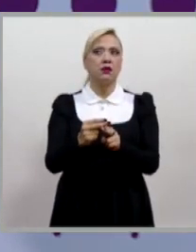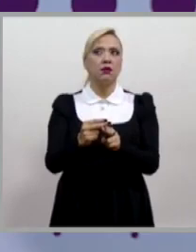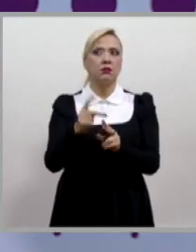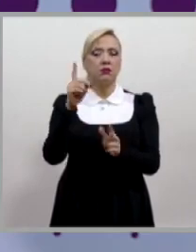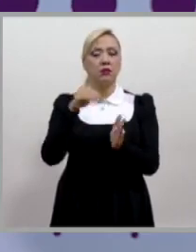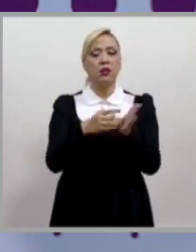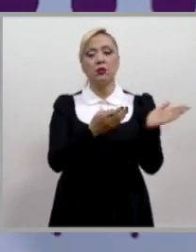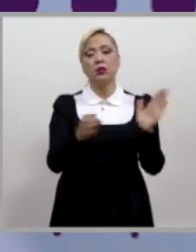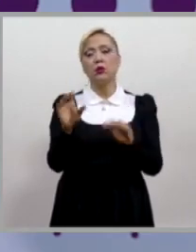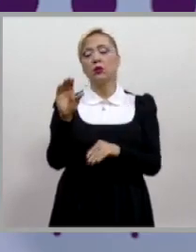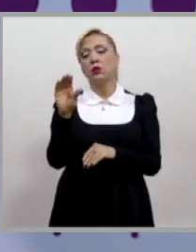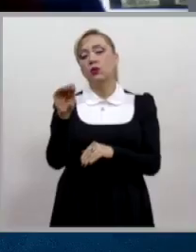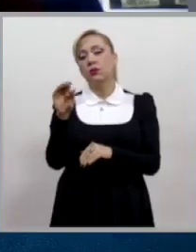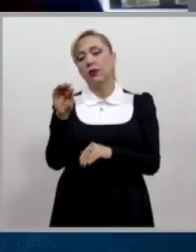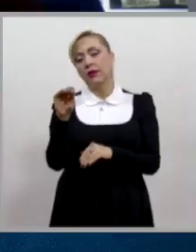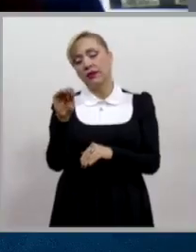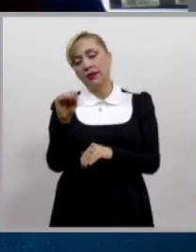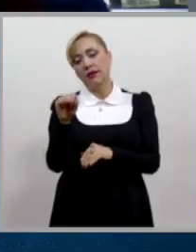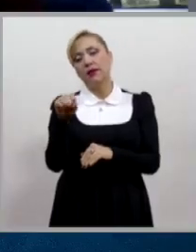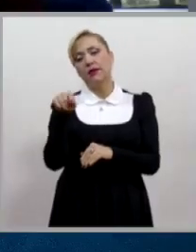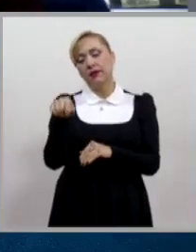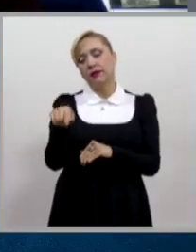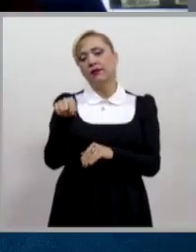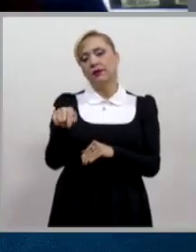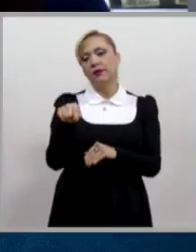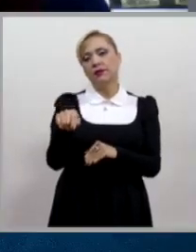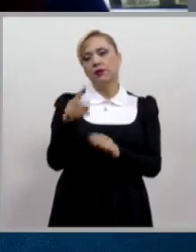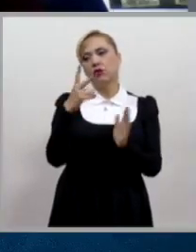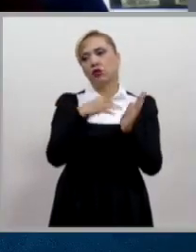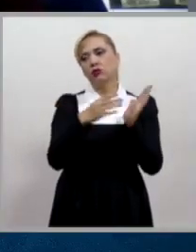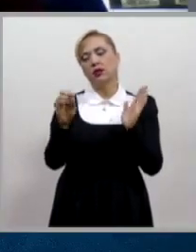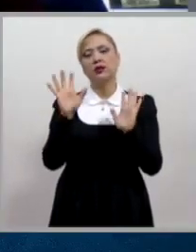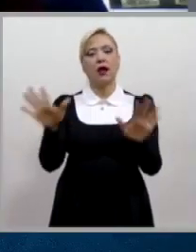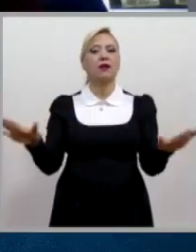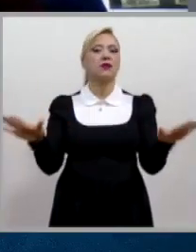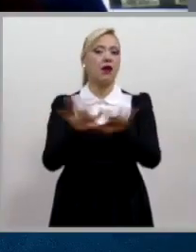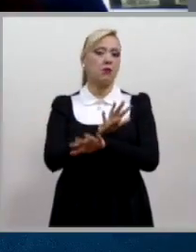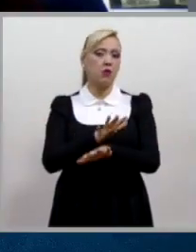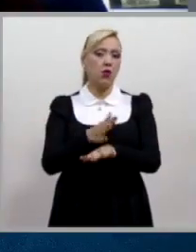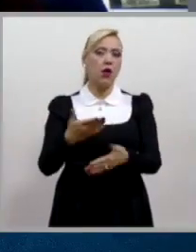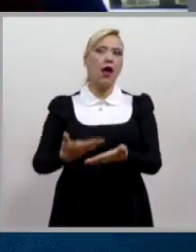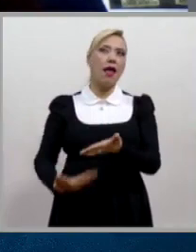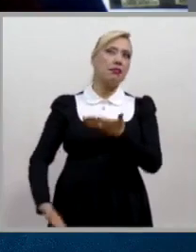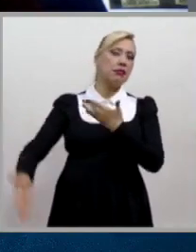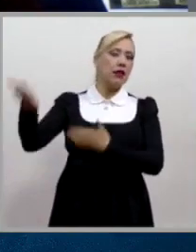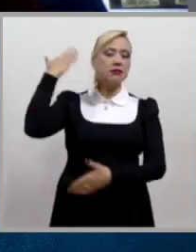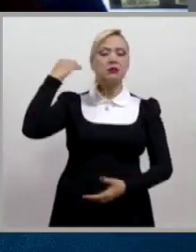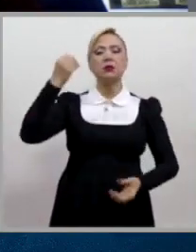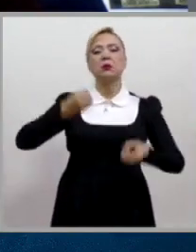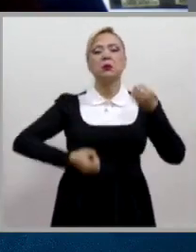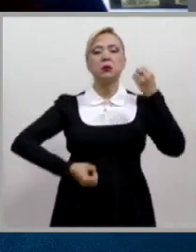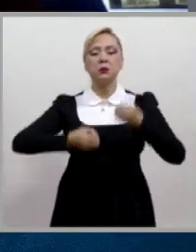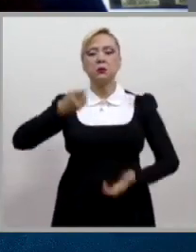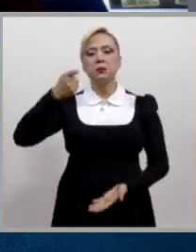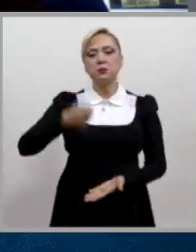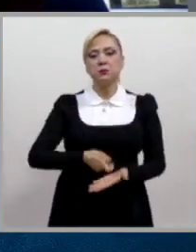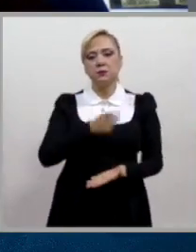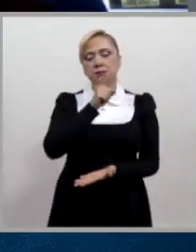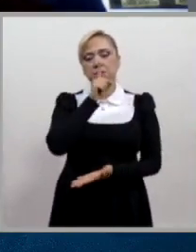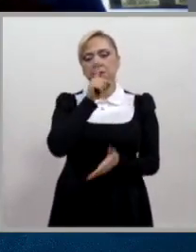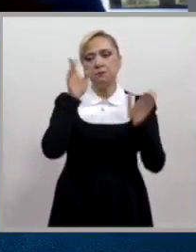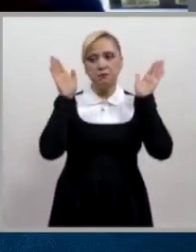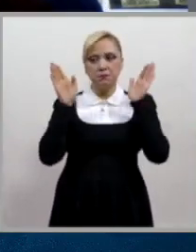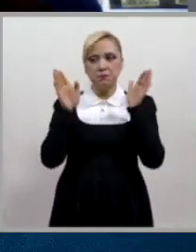los 90 y concretamente más marcadamente a principios de los 2000. Entonces, me parece que ahorita la Suprema Corte está en un momento muy interesante,